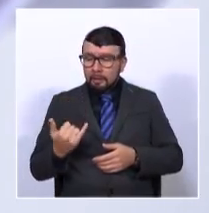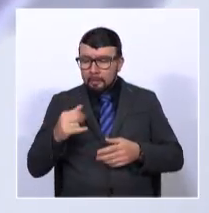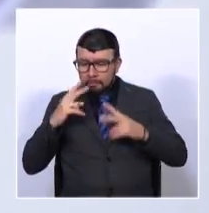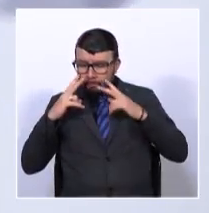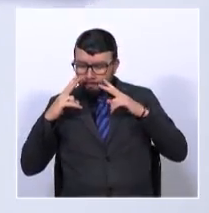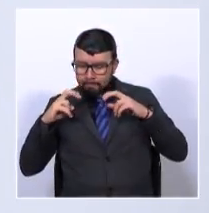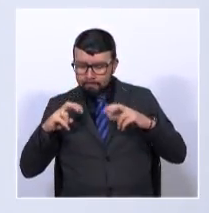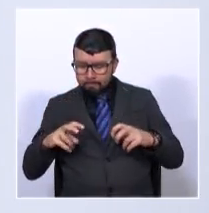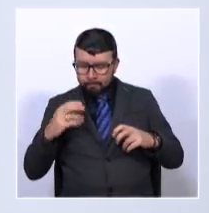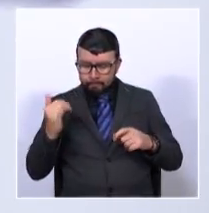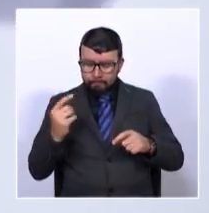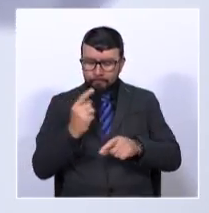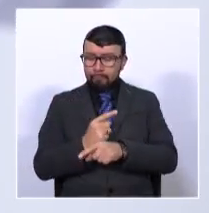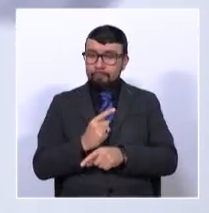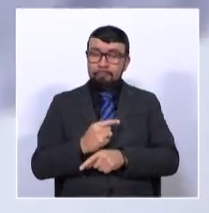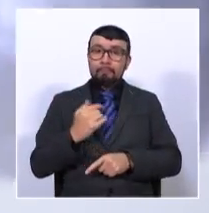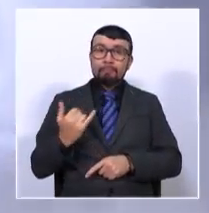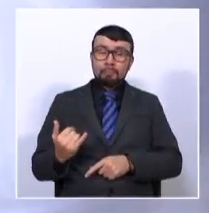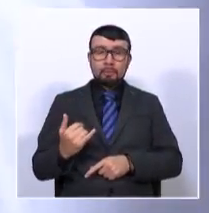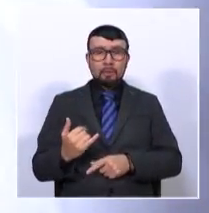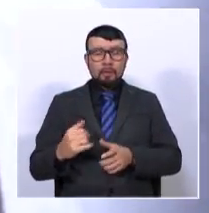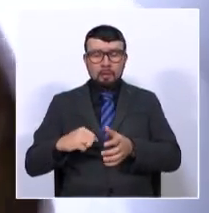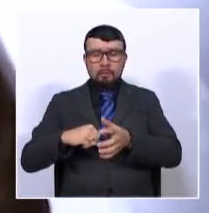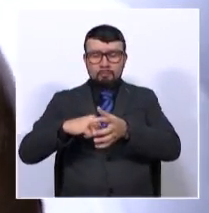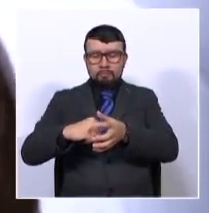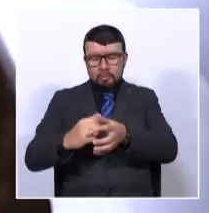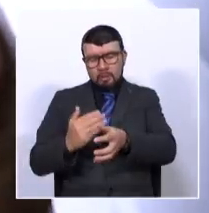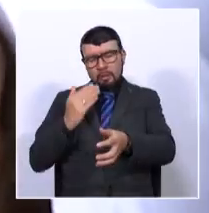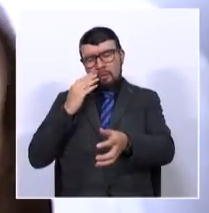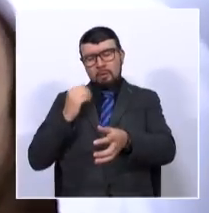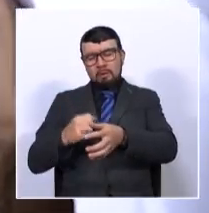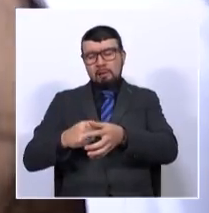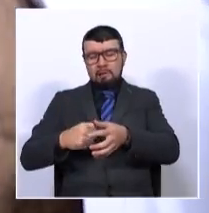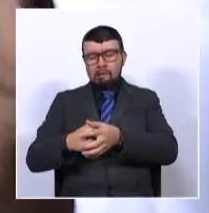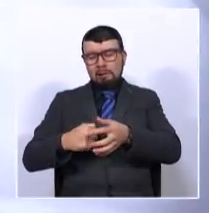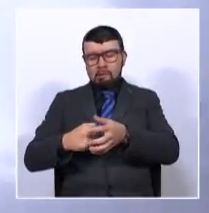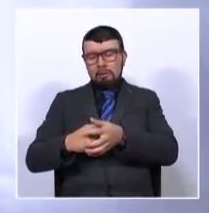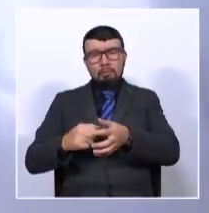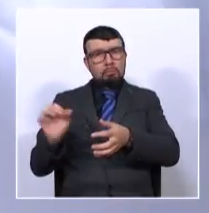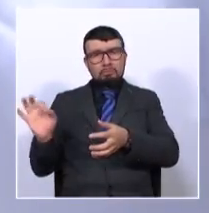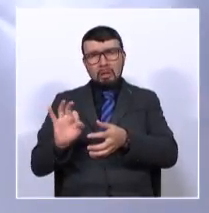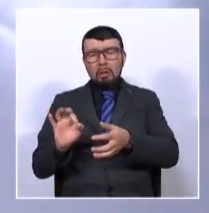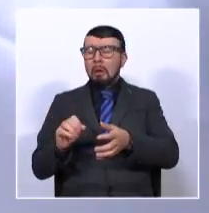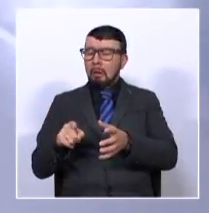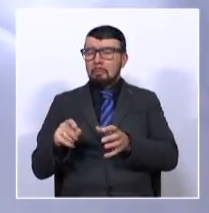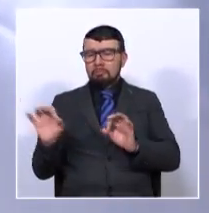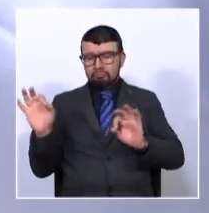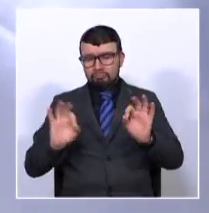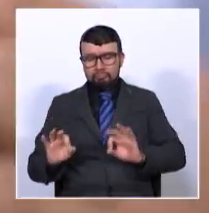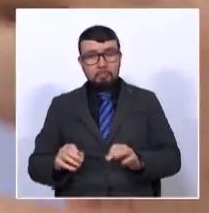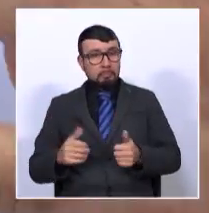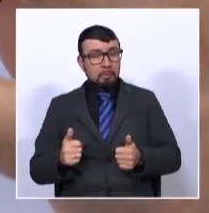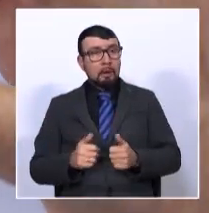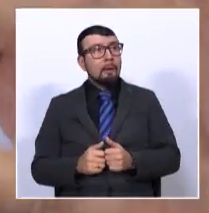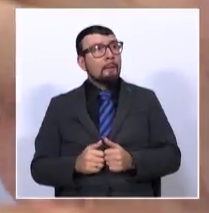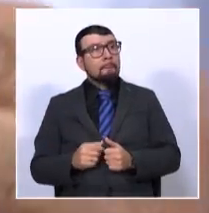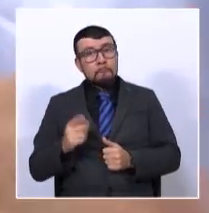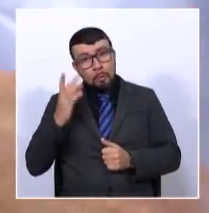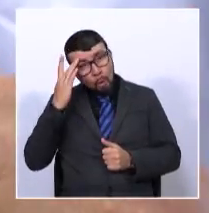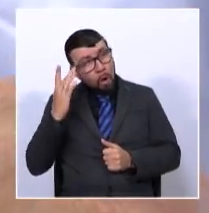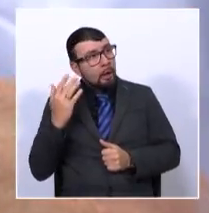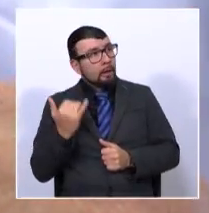y lateralmente que no tenga juego, como llamamos pues mecánicamente, porque eso indica